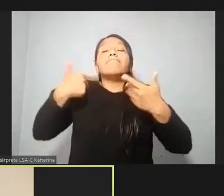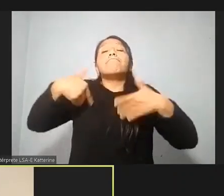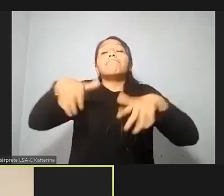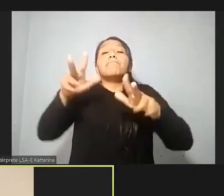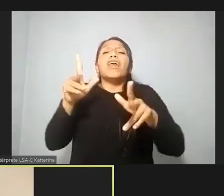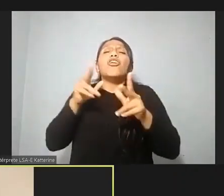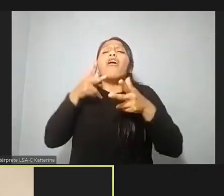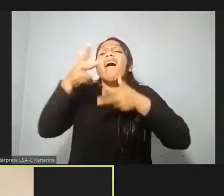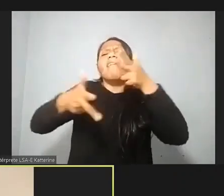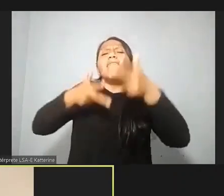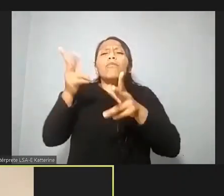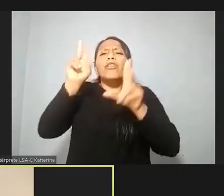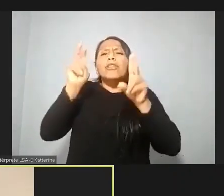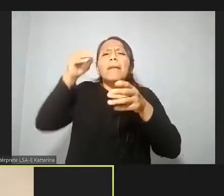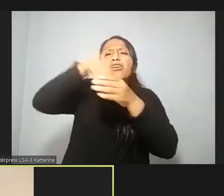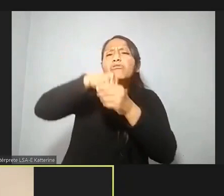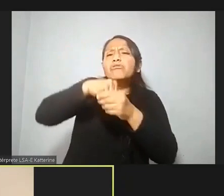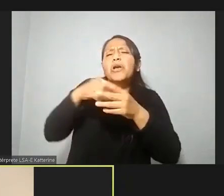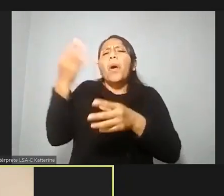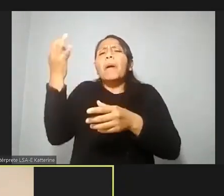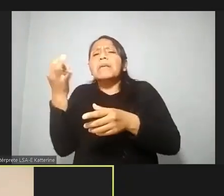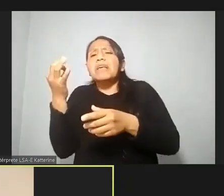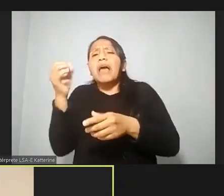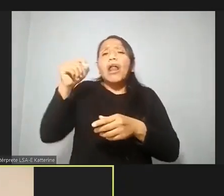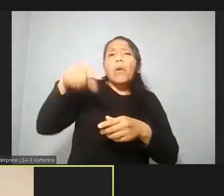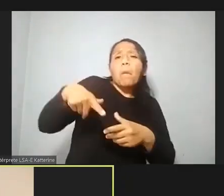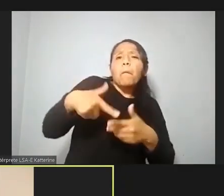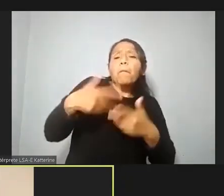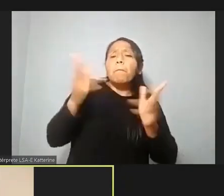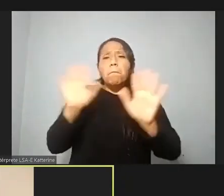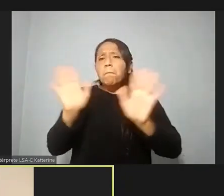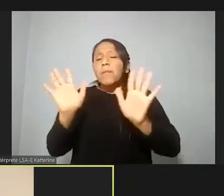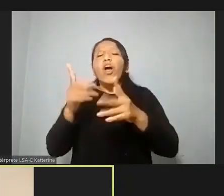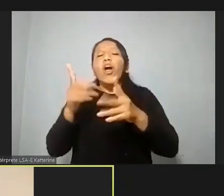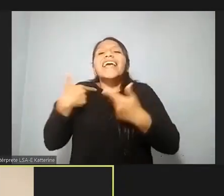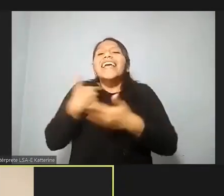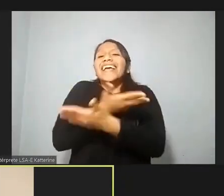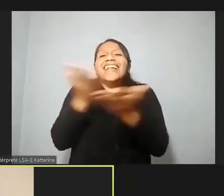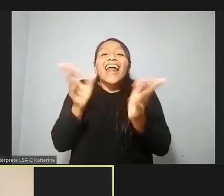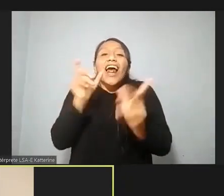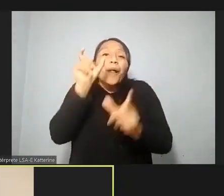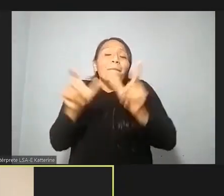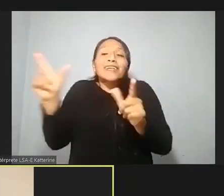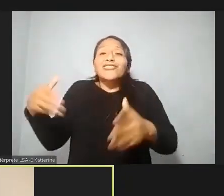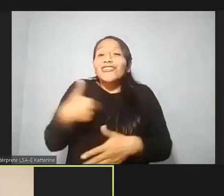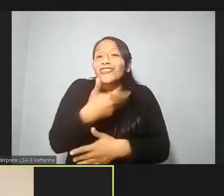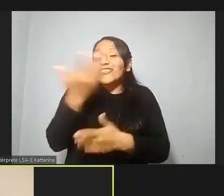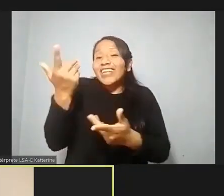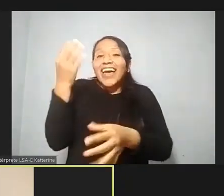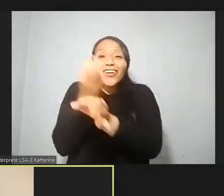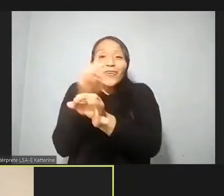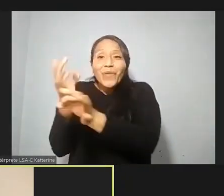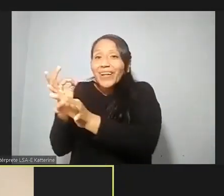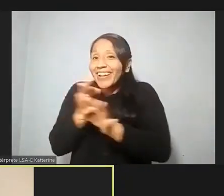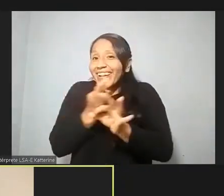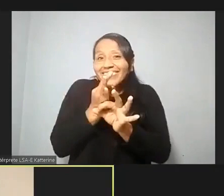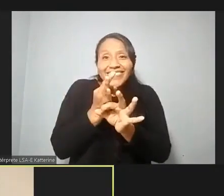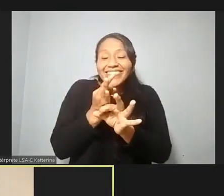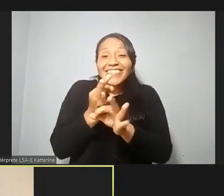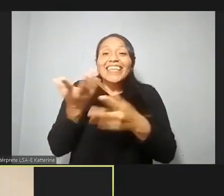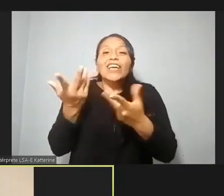inclusión o de lo especial y común, que simplemente hablemos de personas, de sociedades, de escuelas, de cómo se habitan